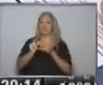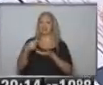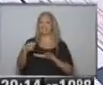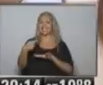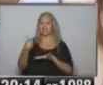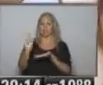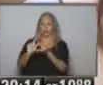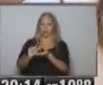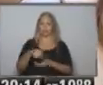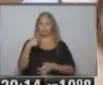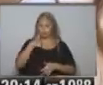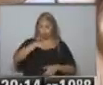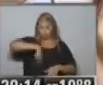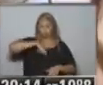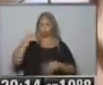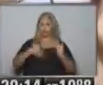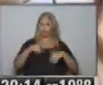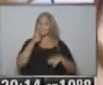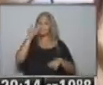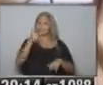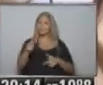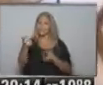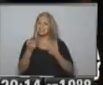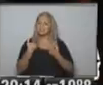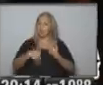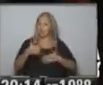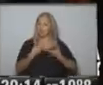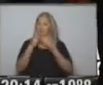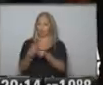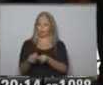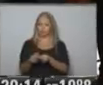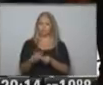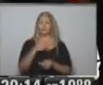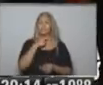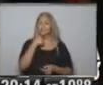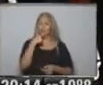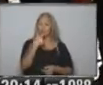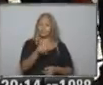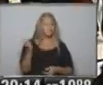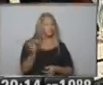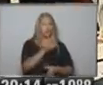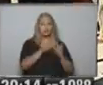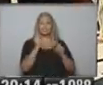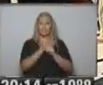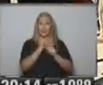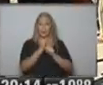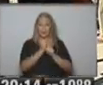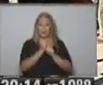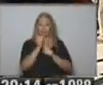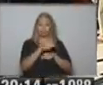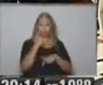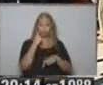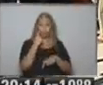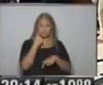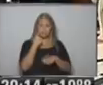Nosotros rápidamente le entregamos lo que aquellas personas realmente necesitan. Quiero destacar que incansablemente todos los trabajadores del